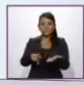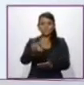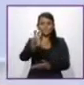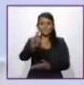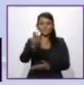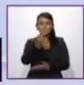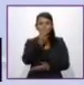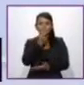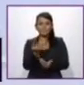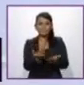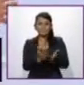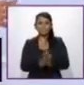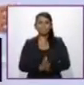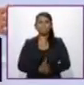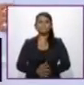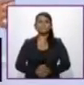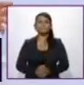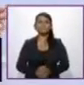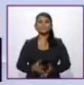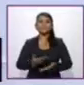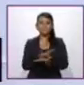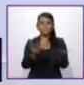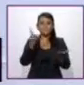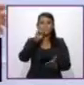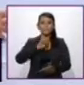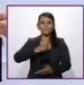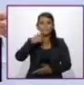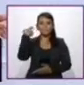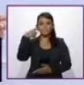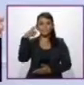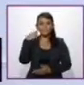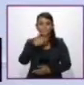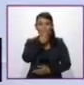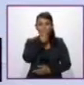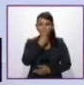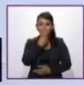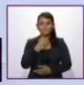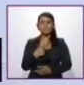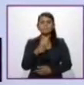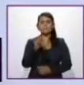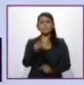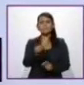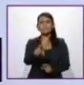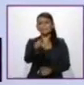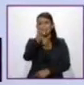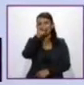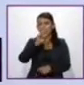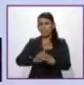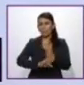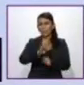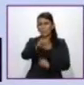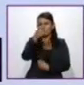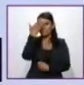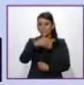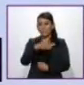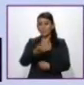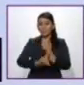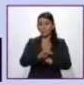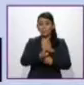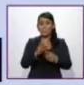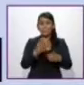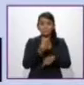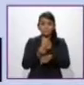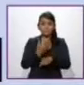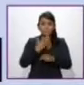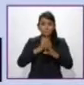adelante. Queretanas y queretanos, ustedes ya conocen los problemas. Los problemas han sido los mismos y no los han podido componer. Los